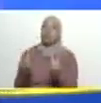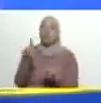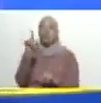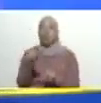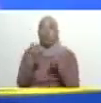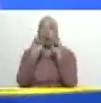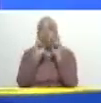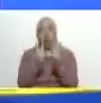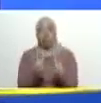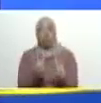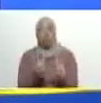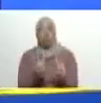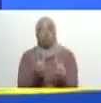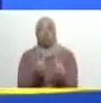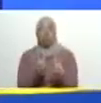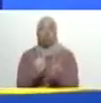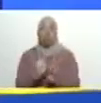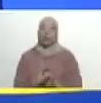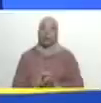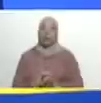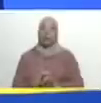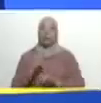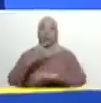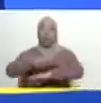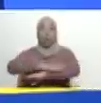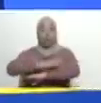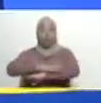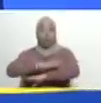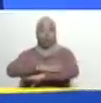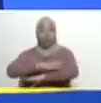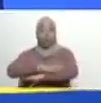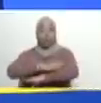también vemos un comportamiento